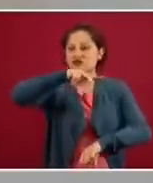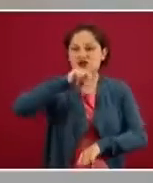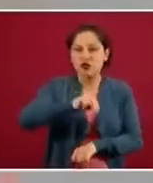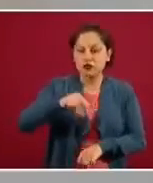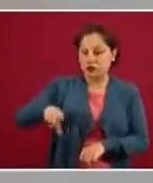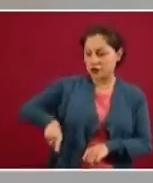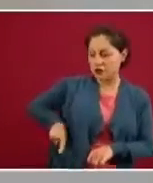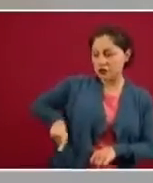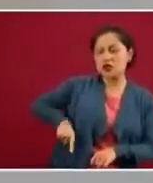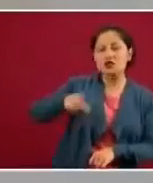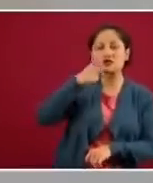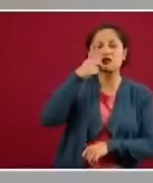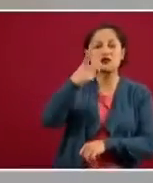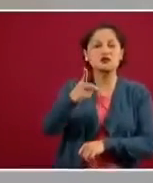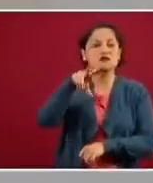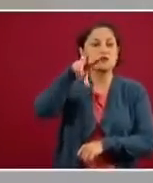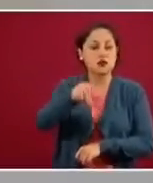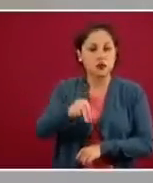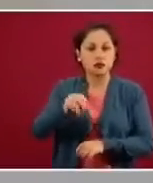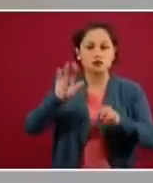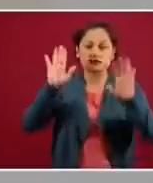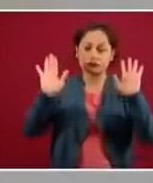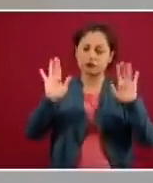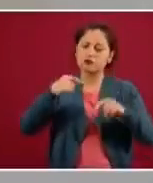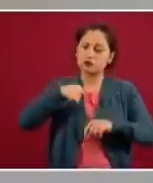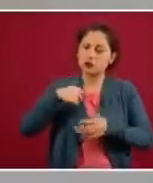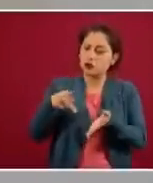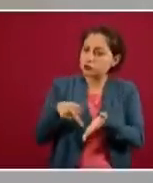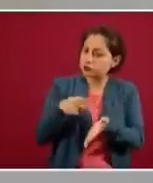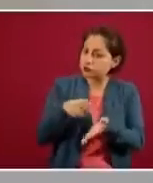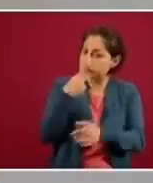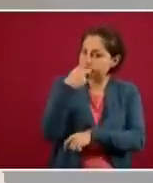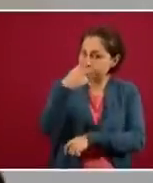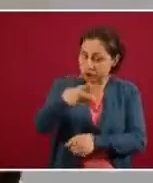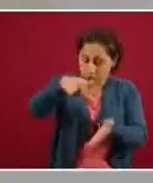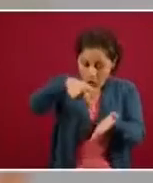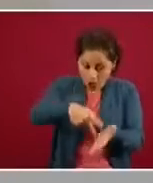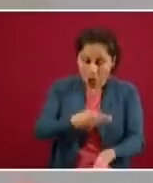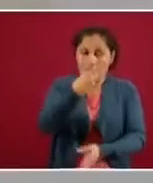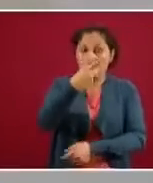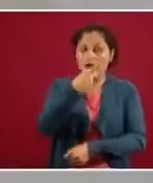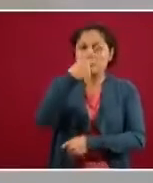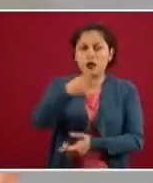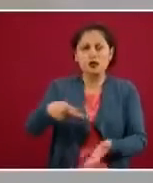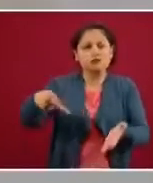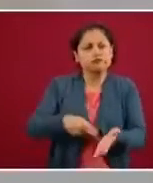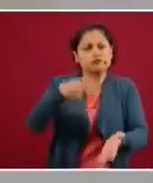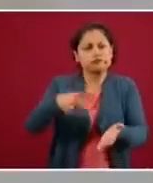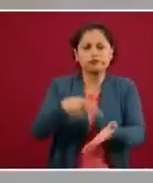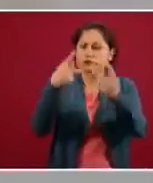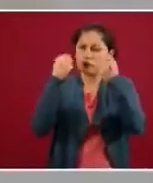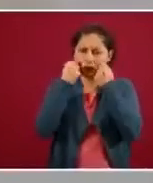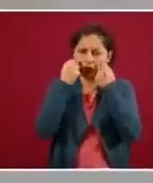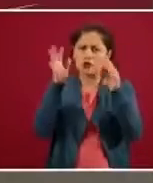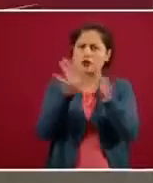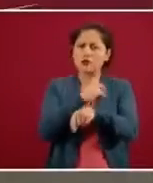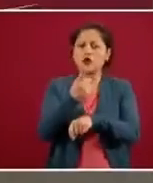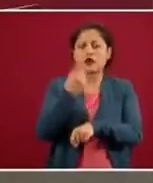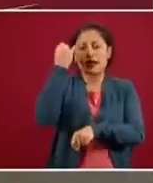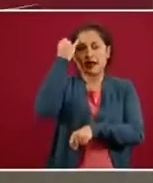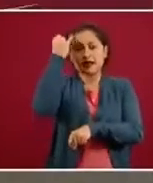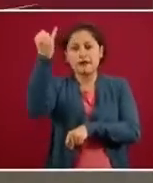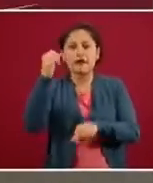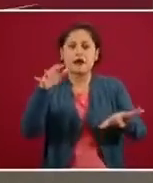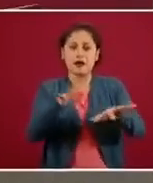corre? Bien, lo hemos dicho también, lo retomo, y estos los retomaremos una y otra vez, porque esto va cambiando. En